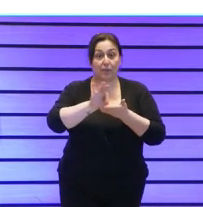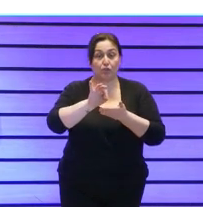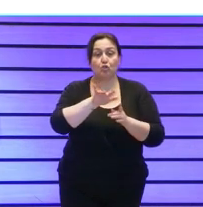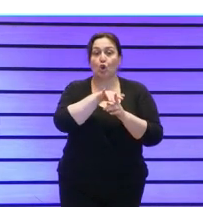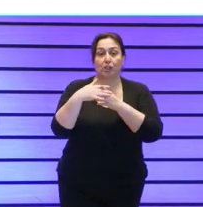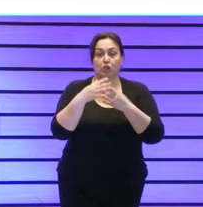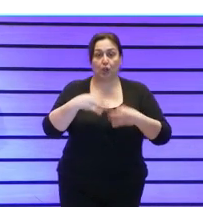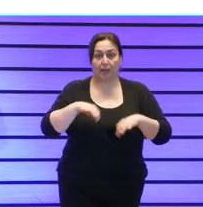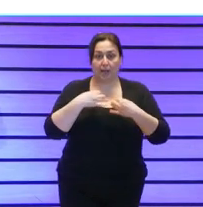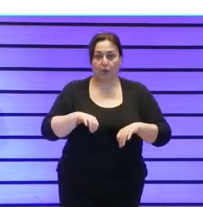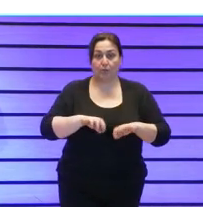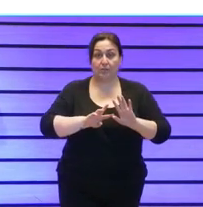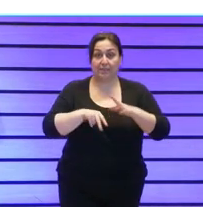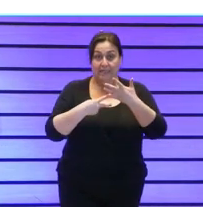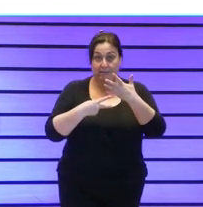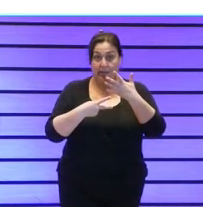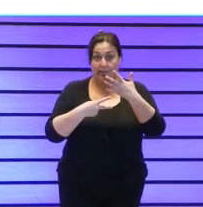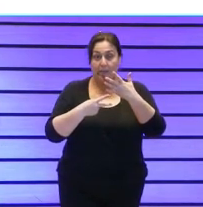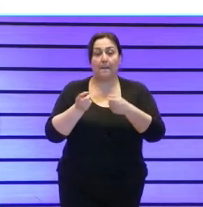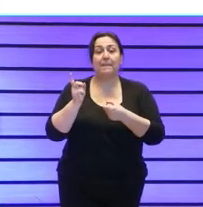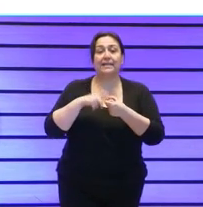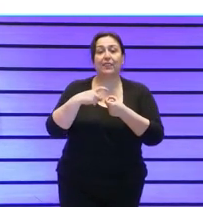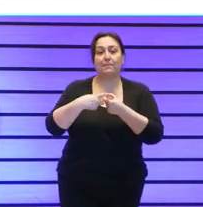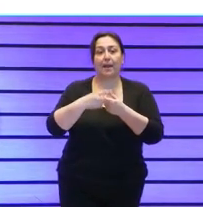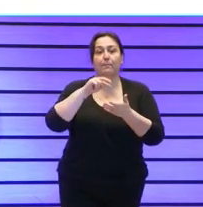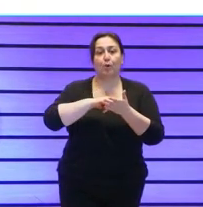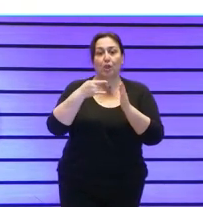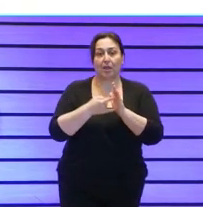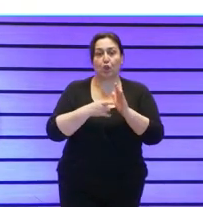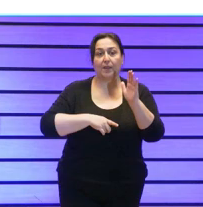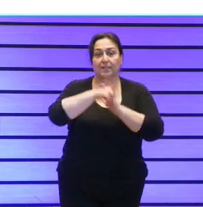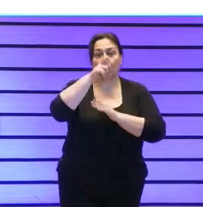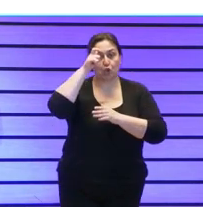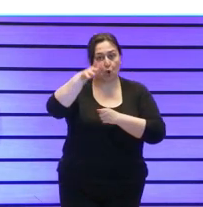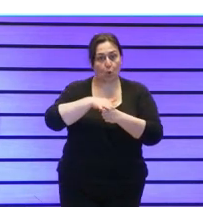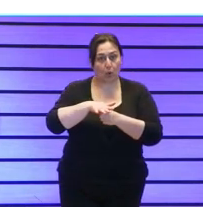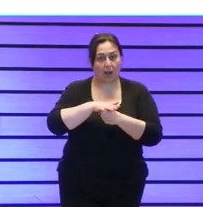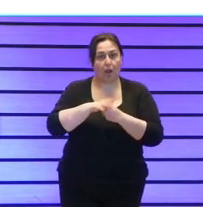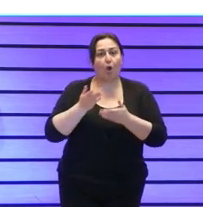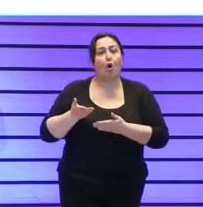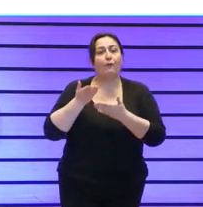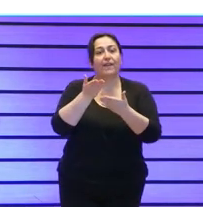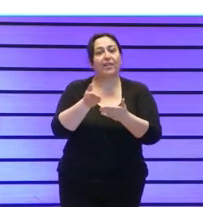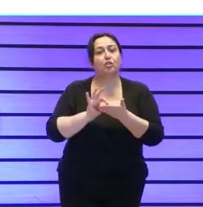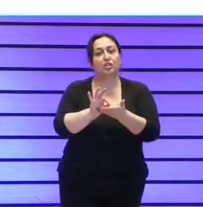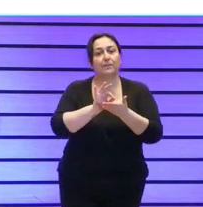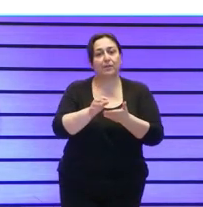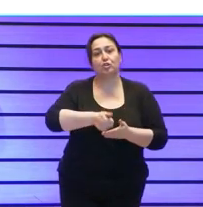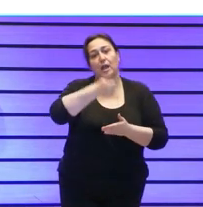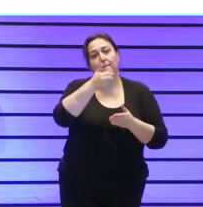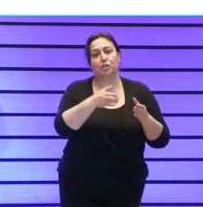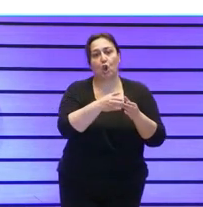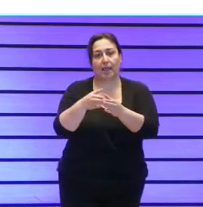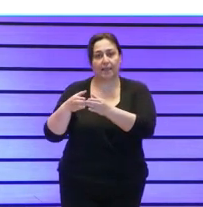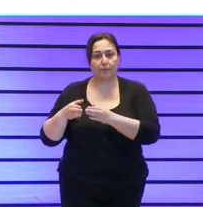ordinario la séptima participar en proyecto de desarrollo rural ofreciendo servicios a más colectivos